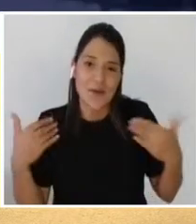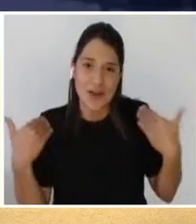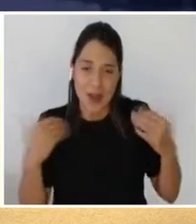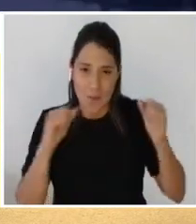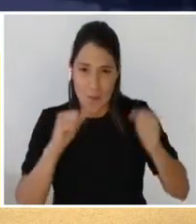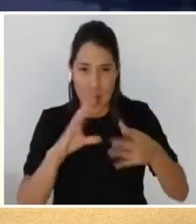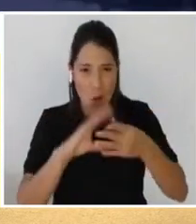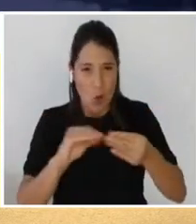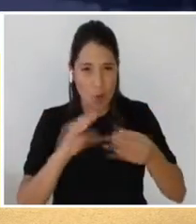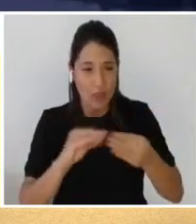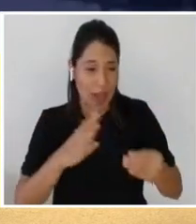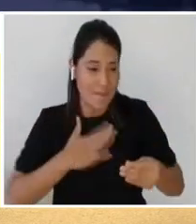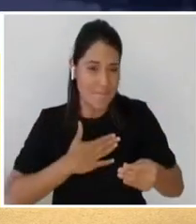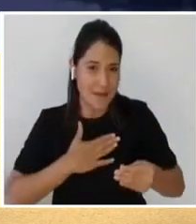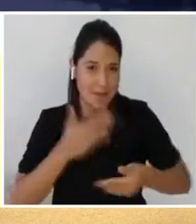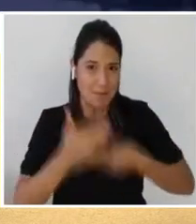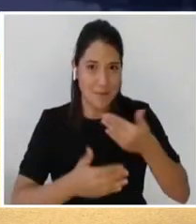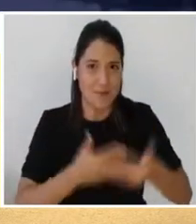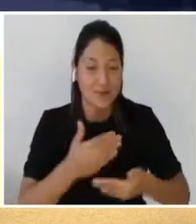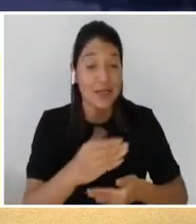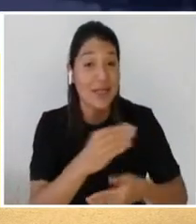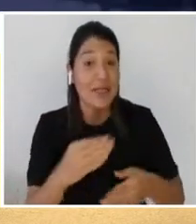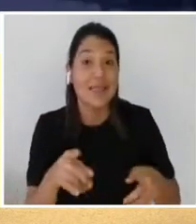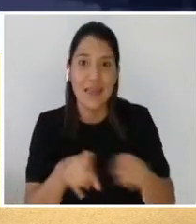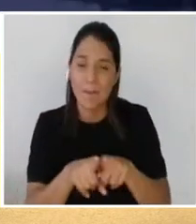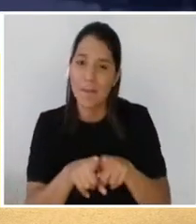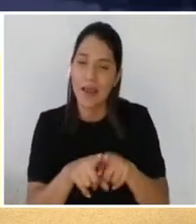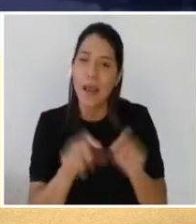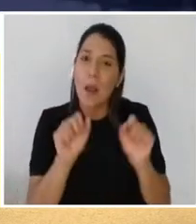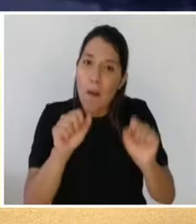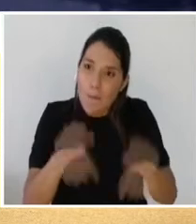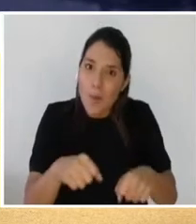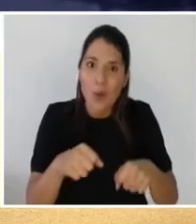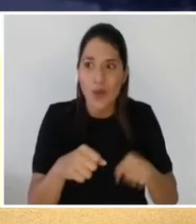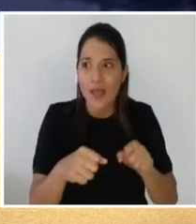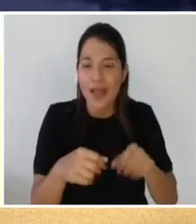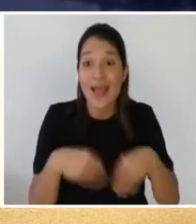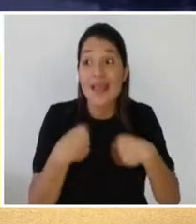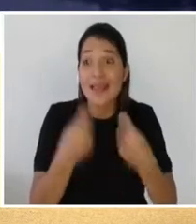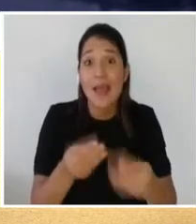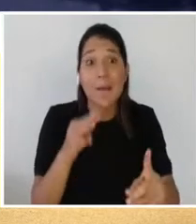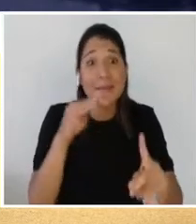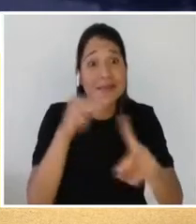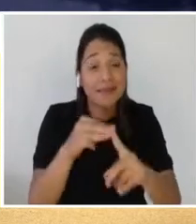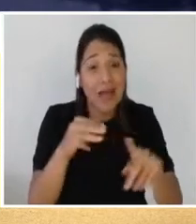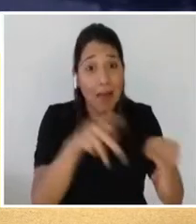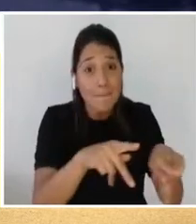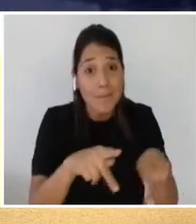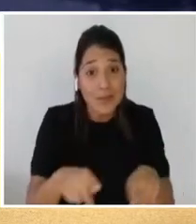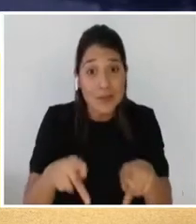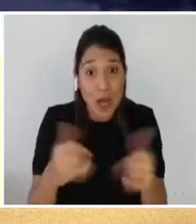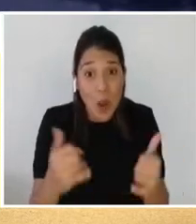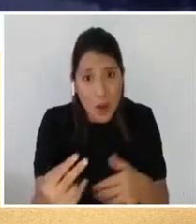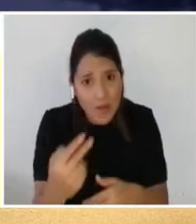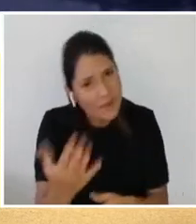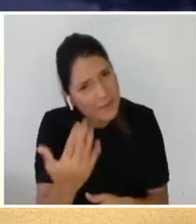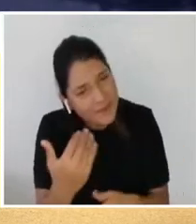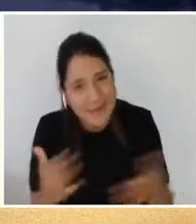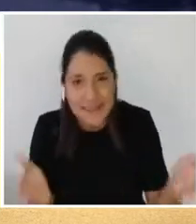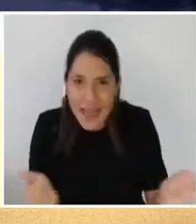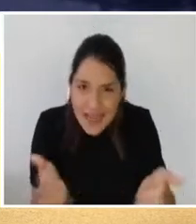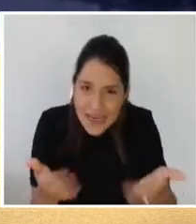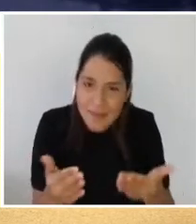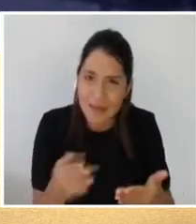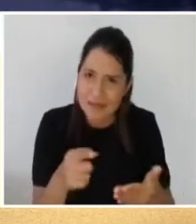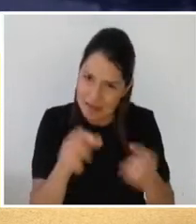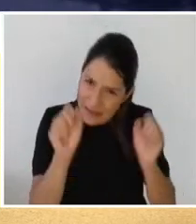todo y también llevarle ese mensaje a las personas que nos están viendo de que se animen, de que sí se puede, que cuesta un